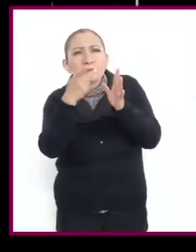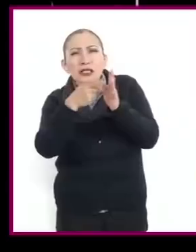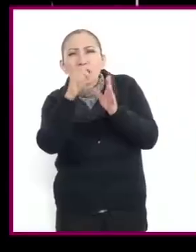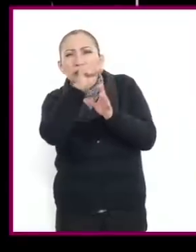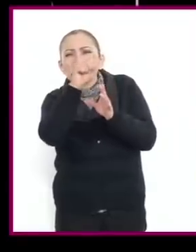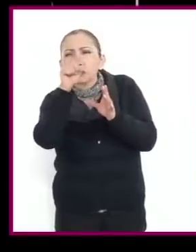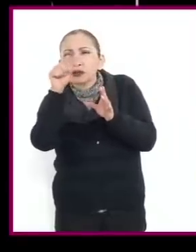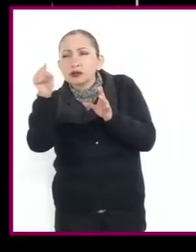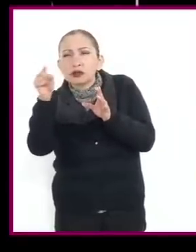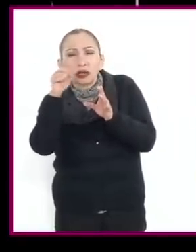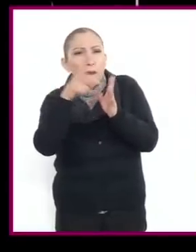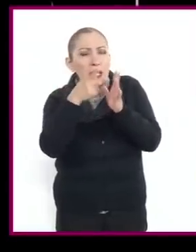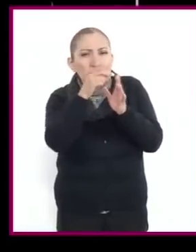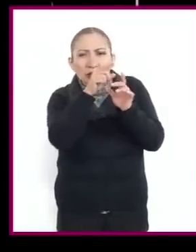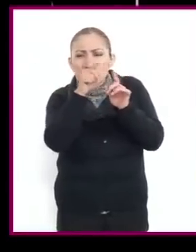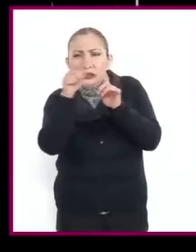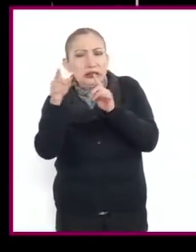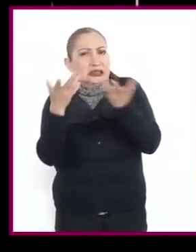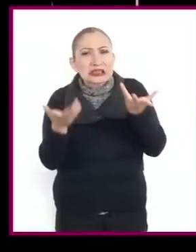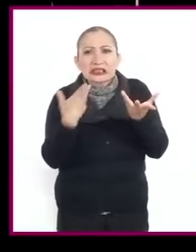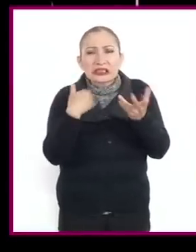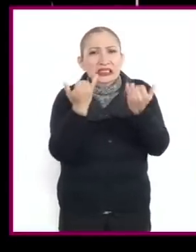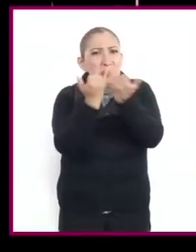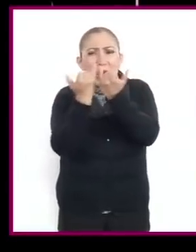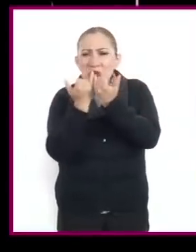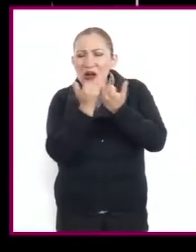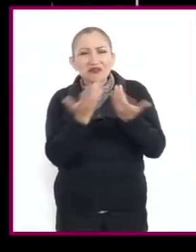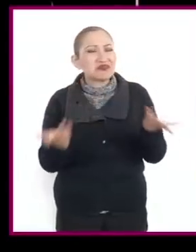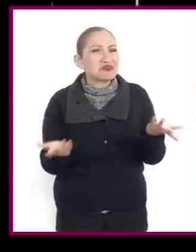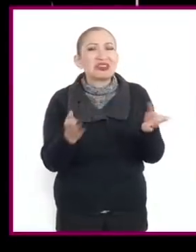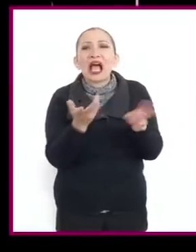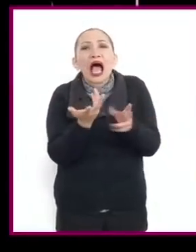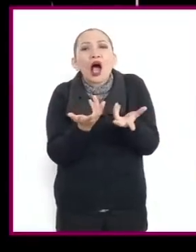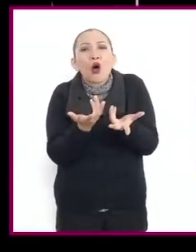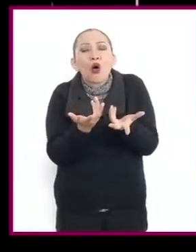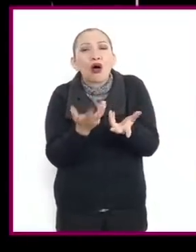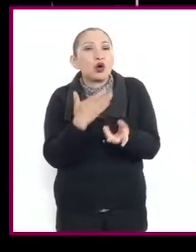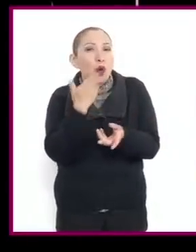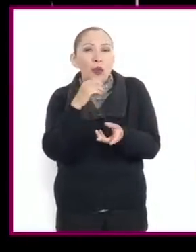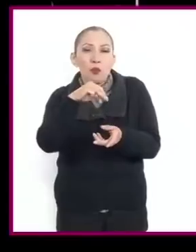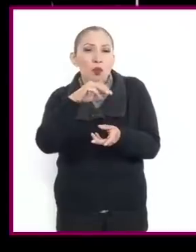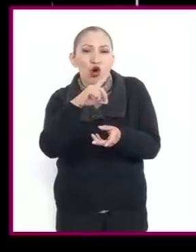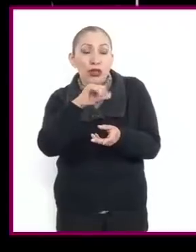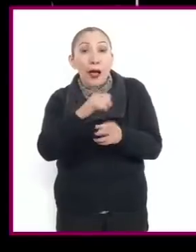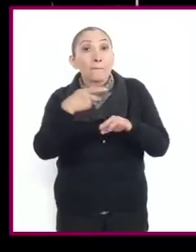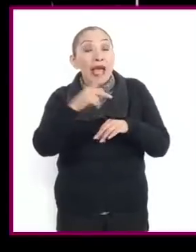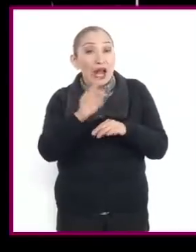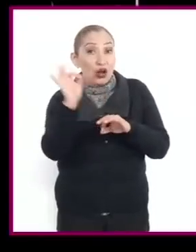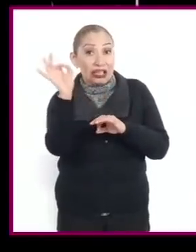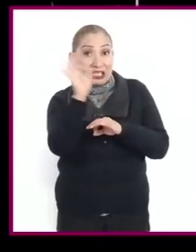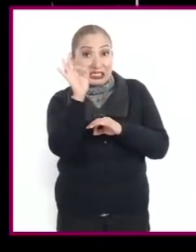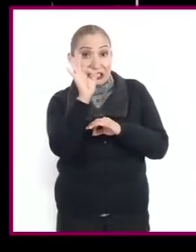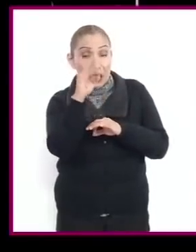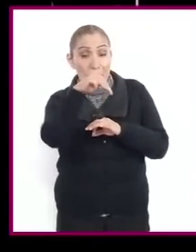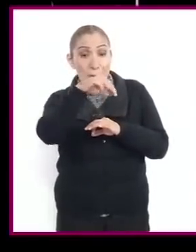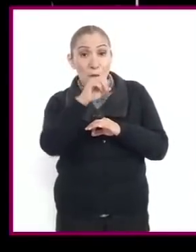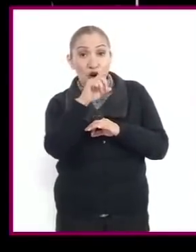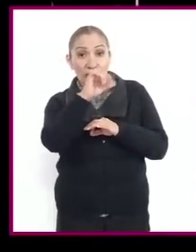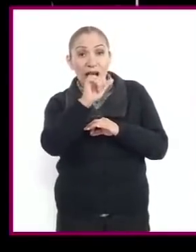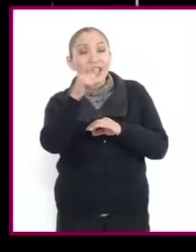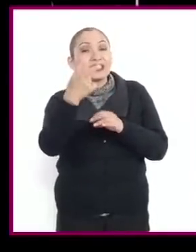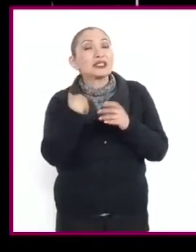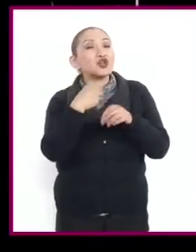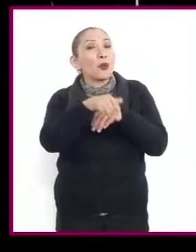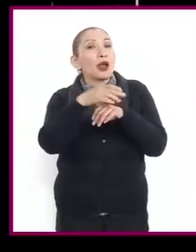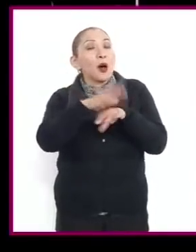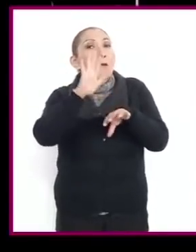números aparecen el mismo número de veces, no existe un número que aparezca más frecuentemente, entonces no existe la moda. Pero dada esa definición de moda,